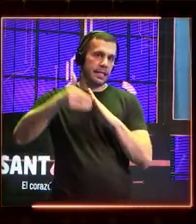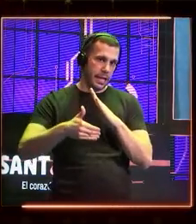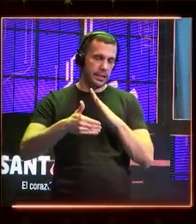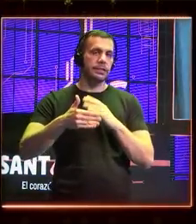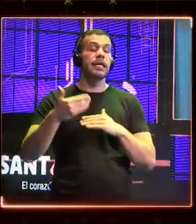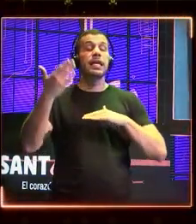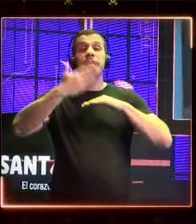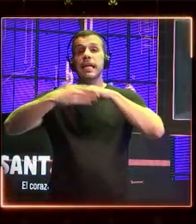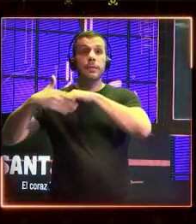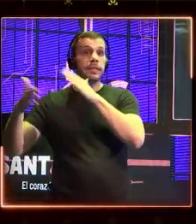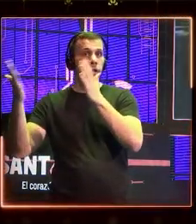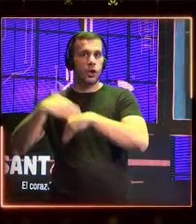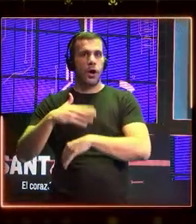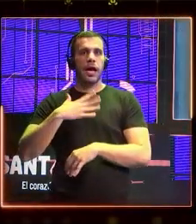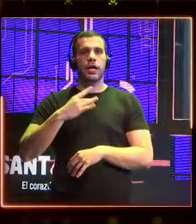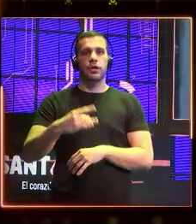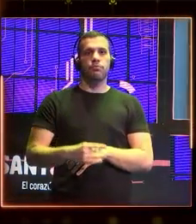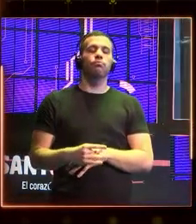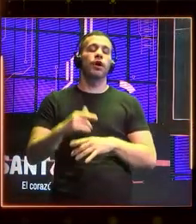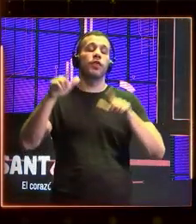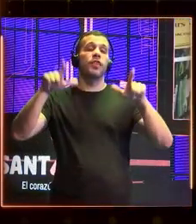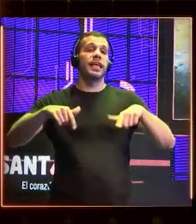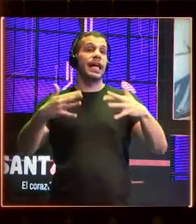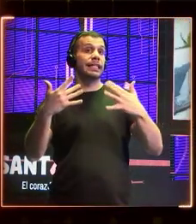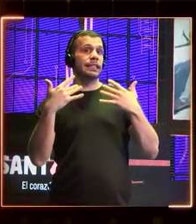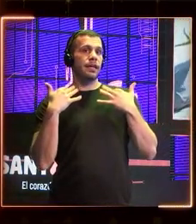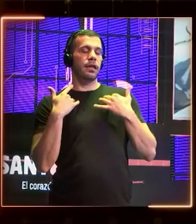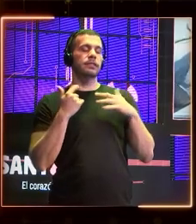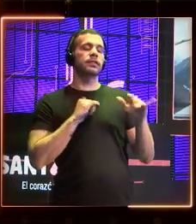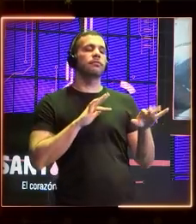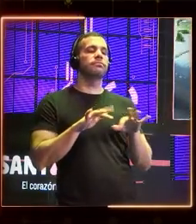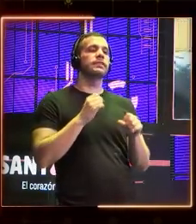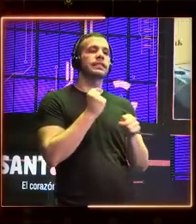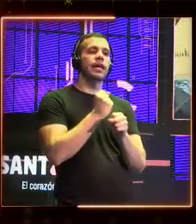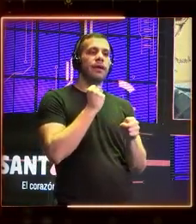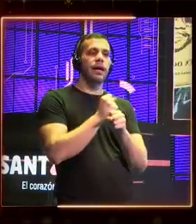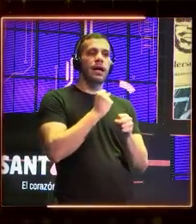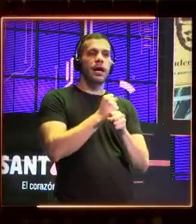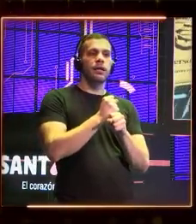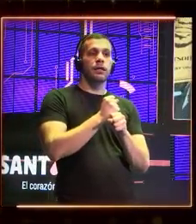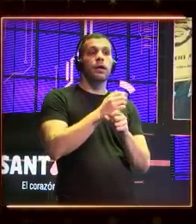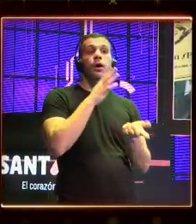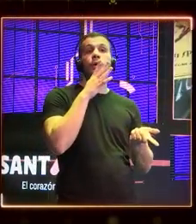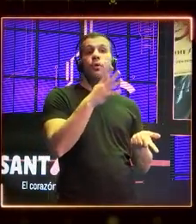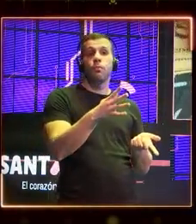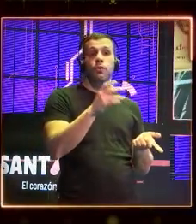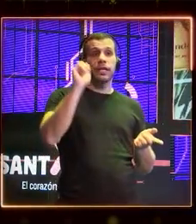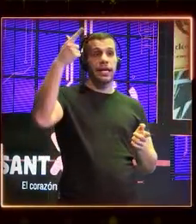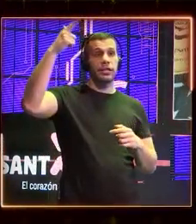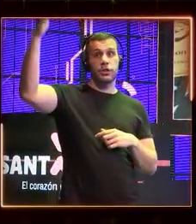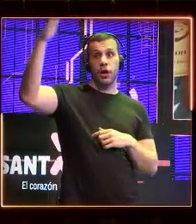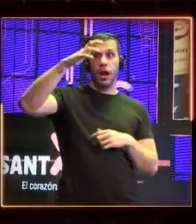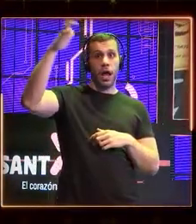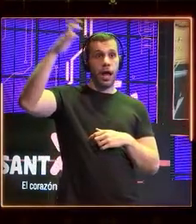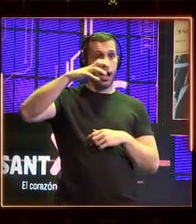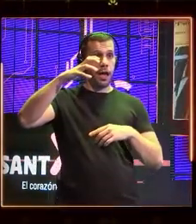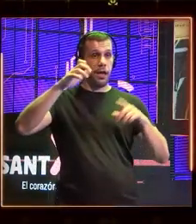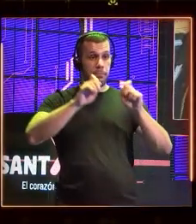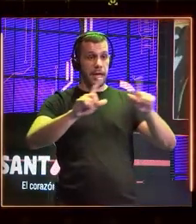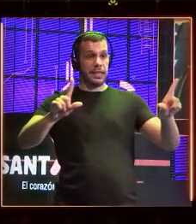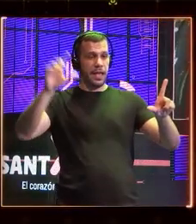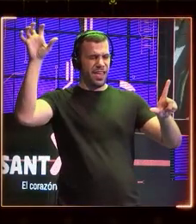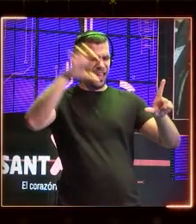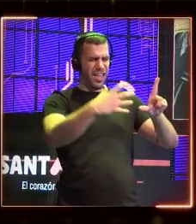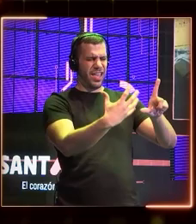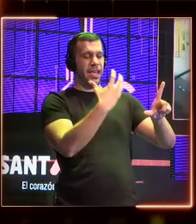puedo trabajar desde la terraza porque como el sol no le da ninguna pantalla se ve perfecto